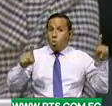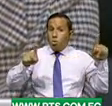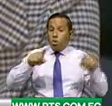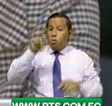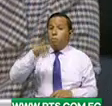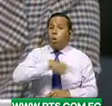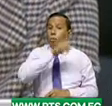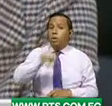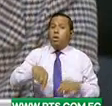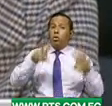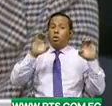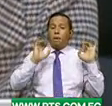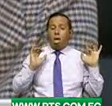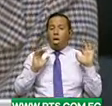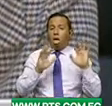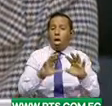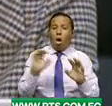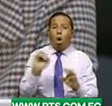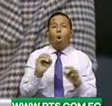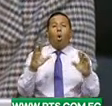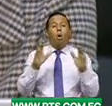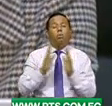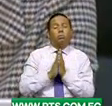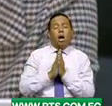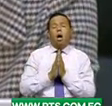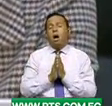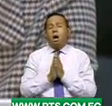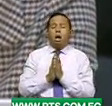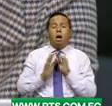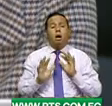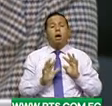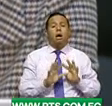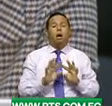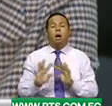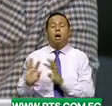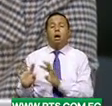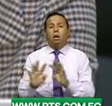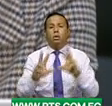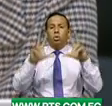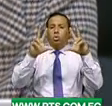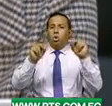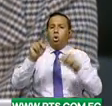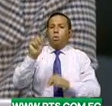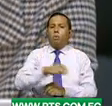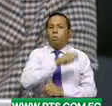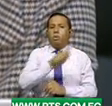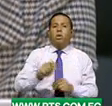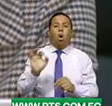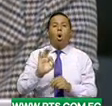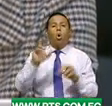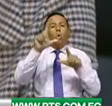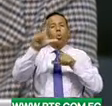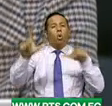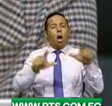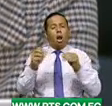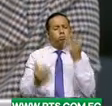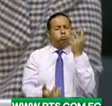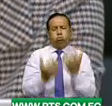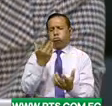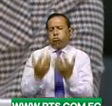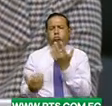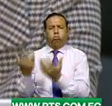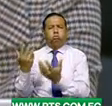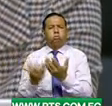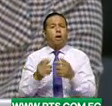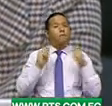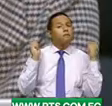conciertos, pases de niños, procesiones, novenas en espacios públicos, festivales de años viejos, quemas de años viejos, fiestas populares,